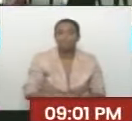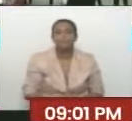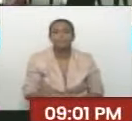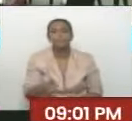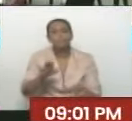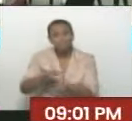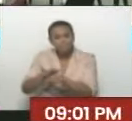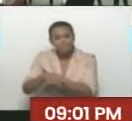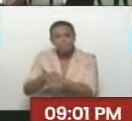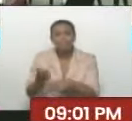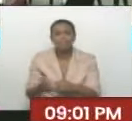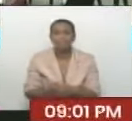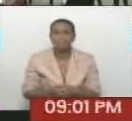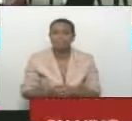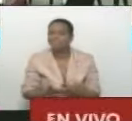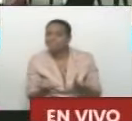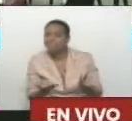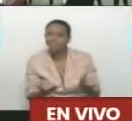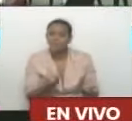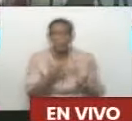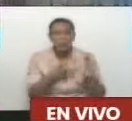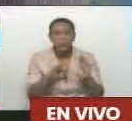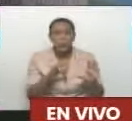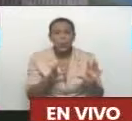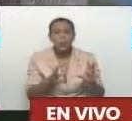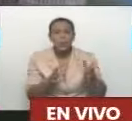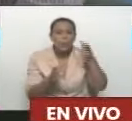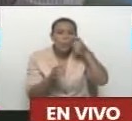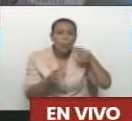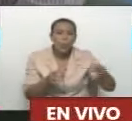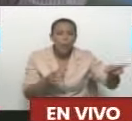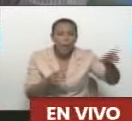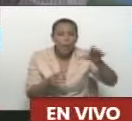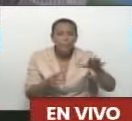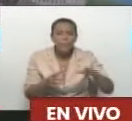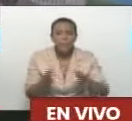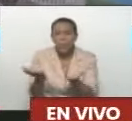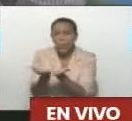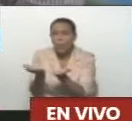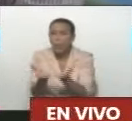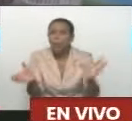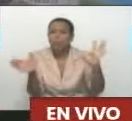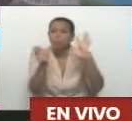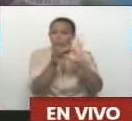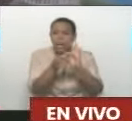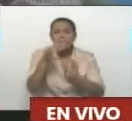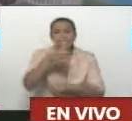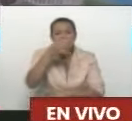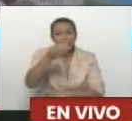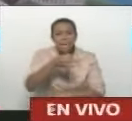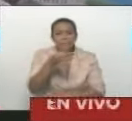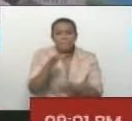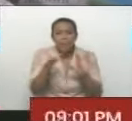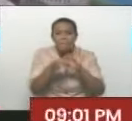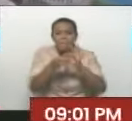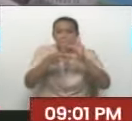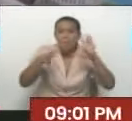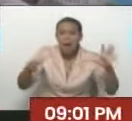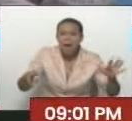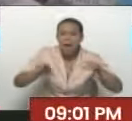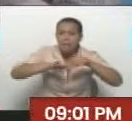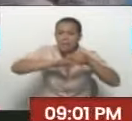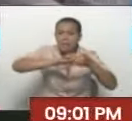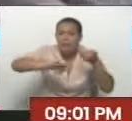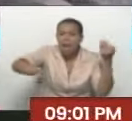parece maravilloso esa idea de la combinación del guateque con la academia, porque siempre ha sido, de hecho, siempre ha sido